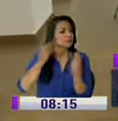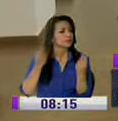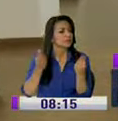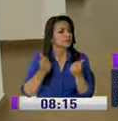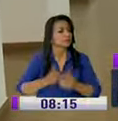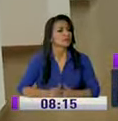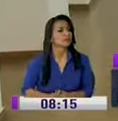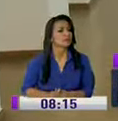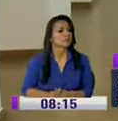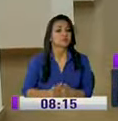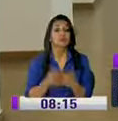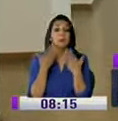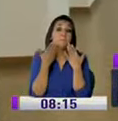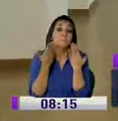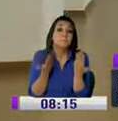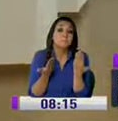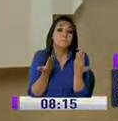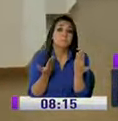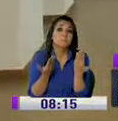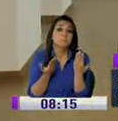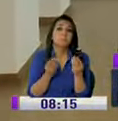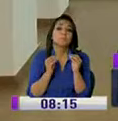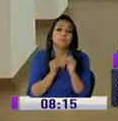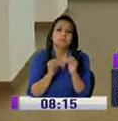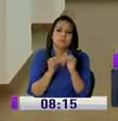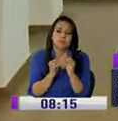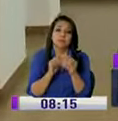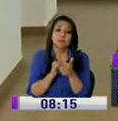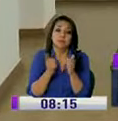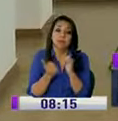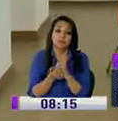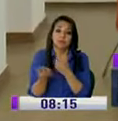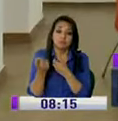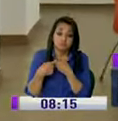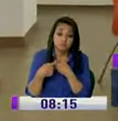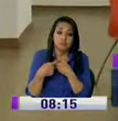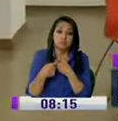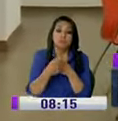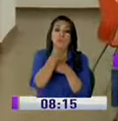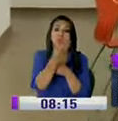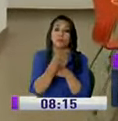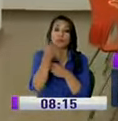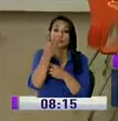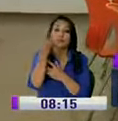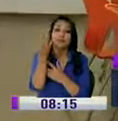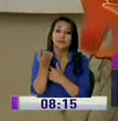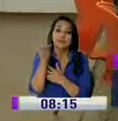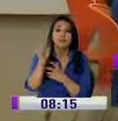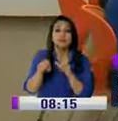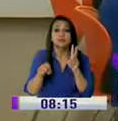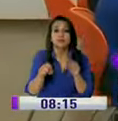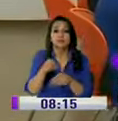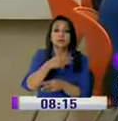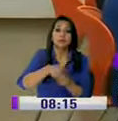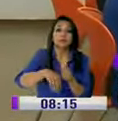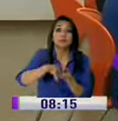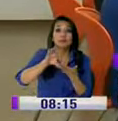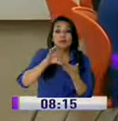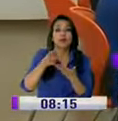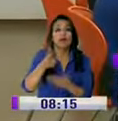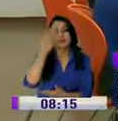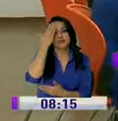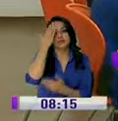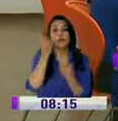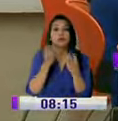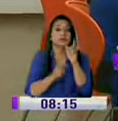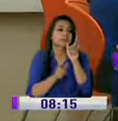excedente? No, porque en la medida en que cada ciudadano entre a la página web y determine si quiere o no quiere devolución, recién ahí sabremos cuántos